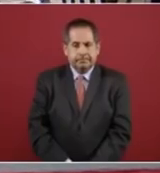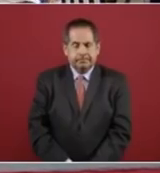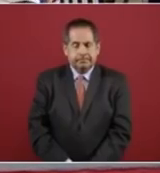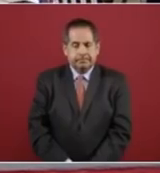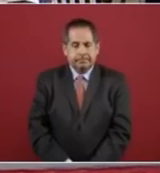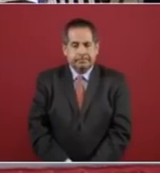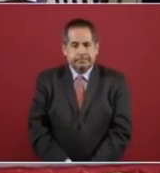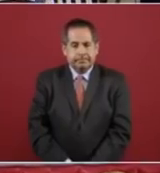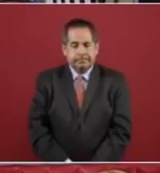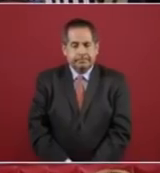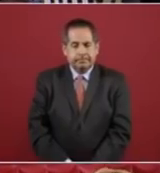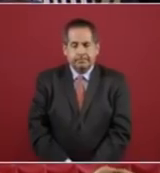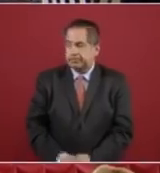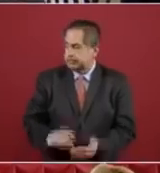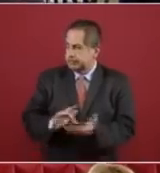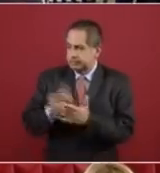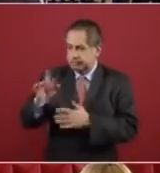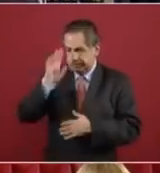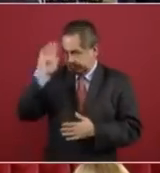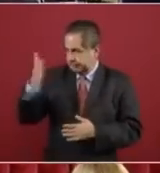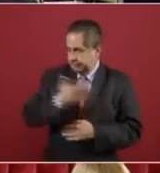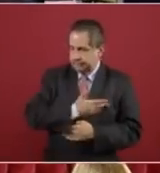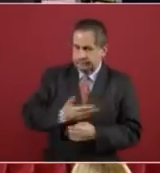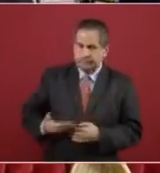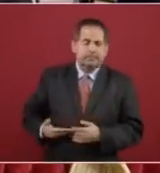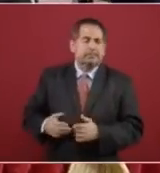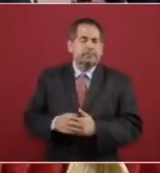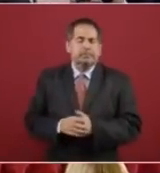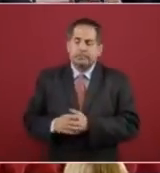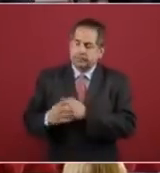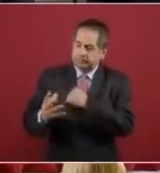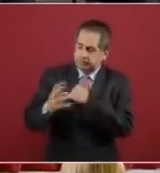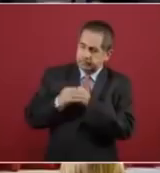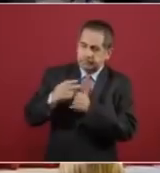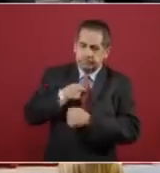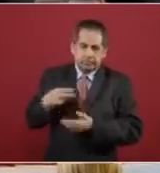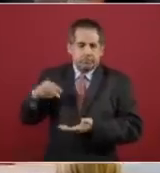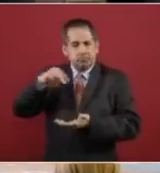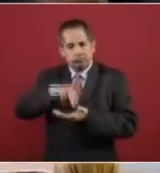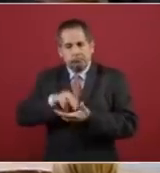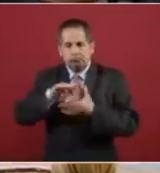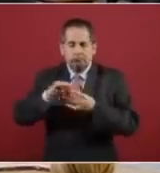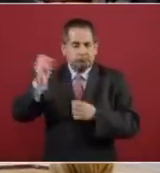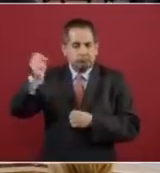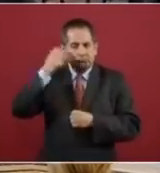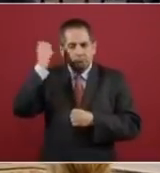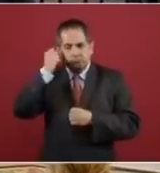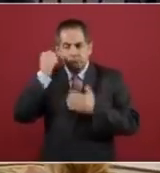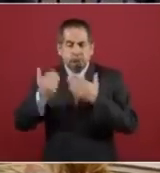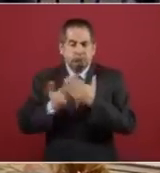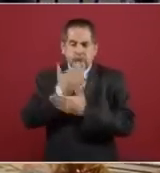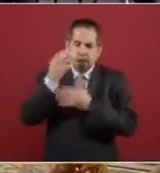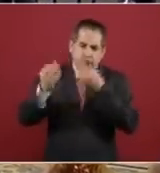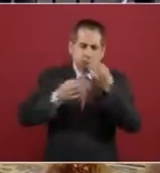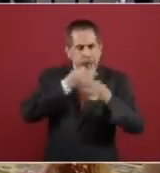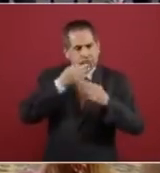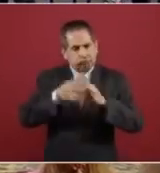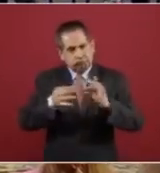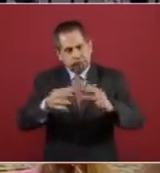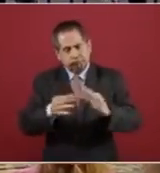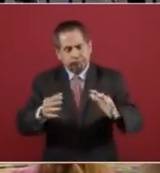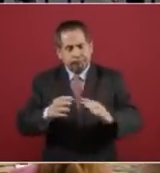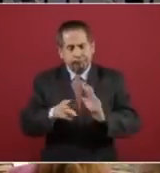Claudia Sheinbaum, quien destacó el valor ecológico, ambiental, cultural, de entretenimiento y turismo nacional e internacional del proyecto. Por